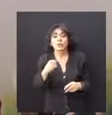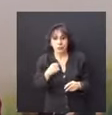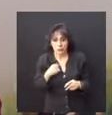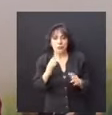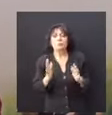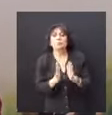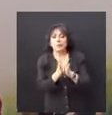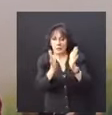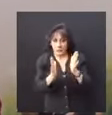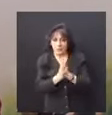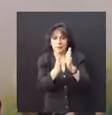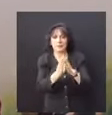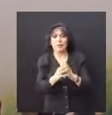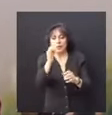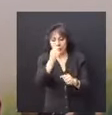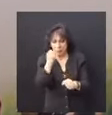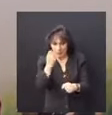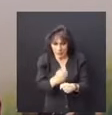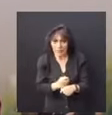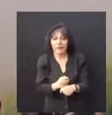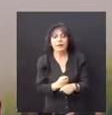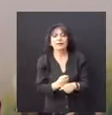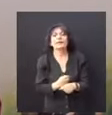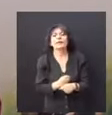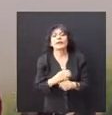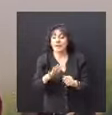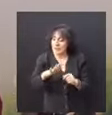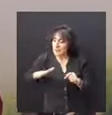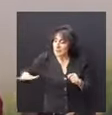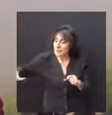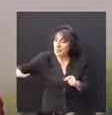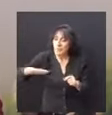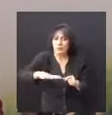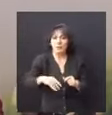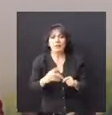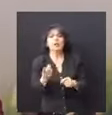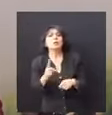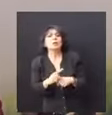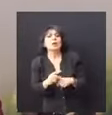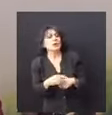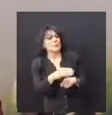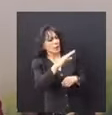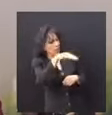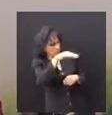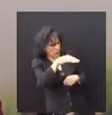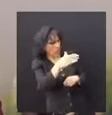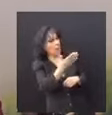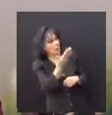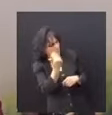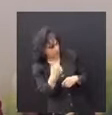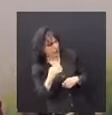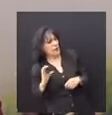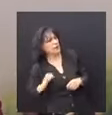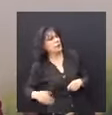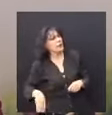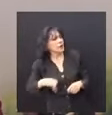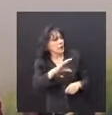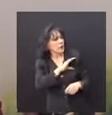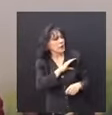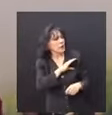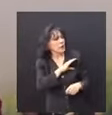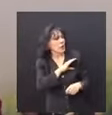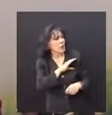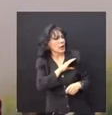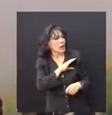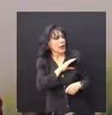del medio ambiente. Y un día me llamó y me dijo, ayúdame a coordinar el